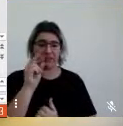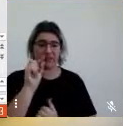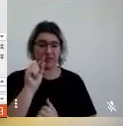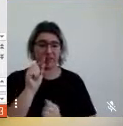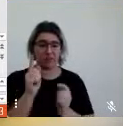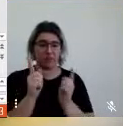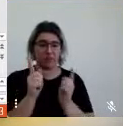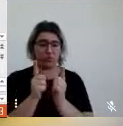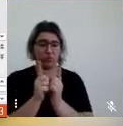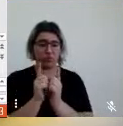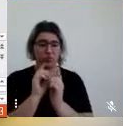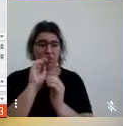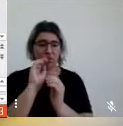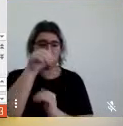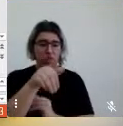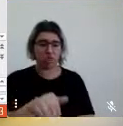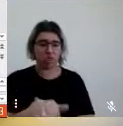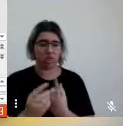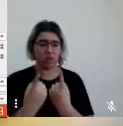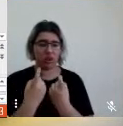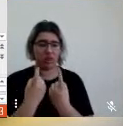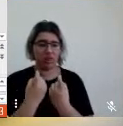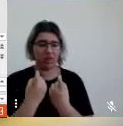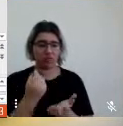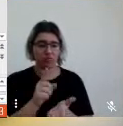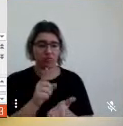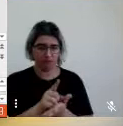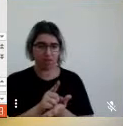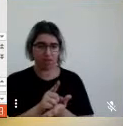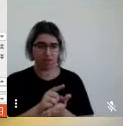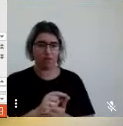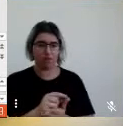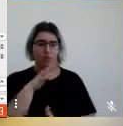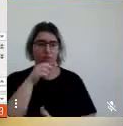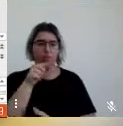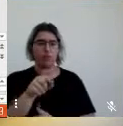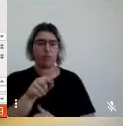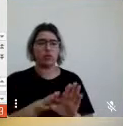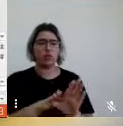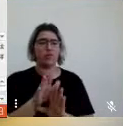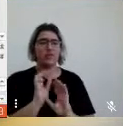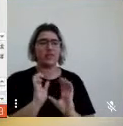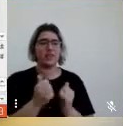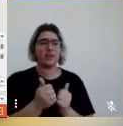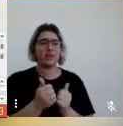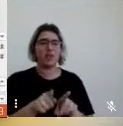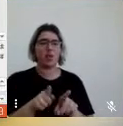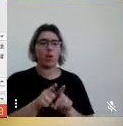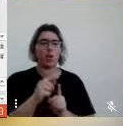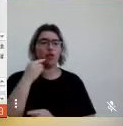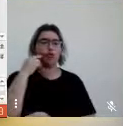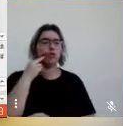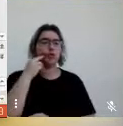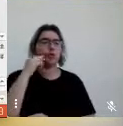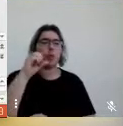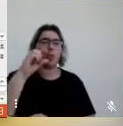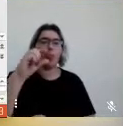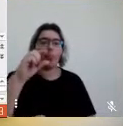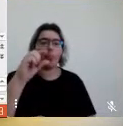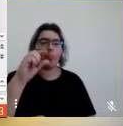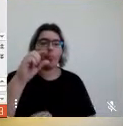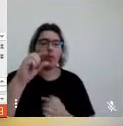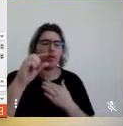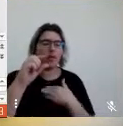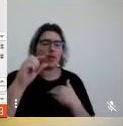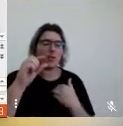de comer chocolate. Por eso es que a veces empieza comiendo una porción de chocolate y nos acabaríamos comiendo la tableta entera. Y luego otra de